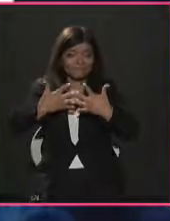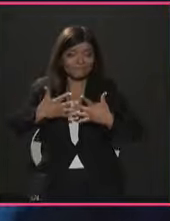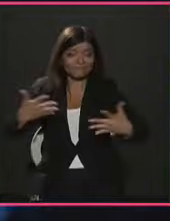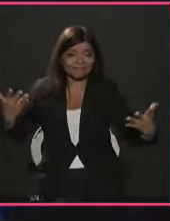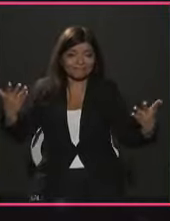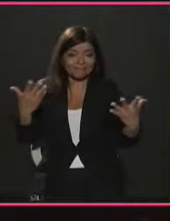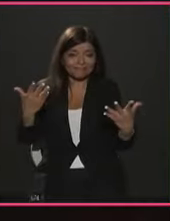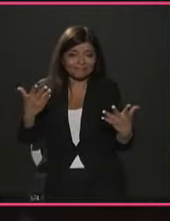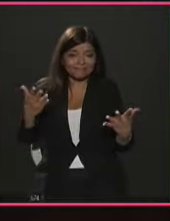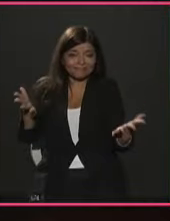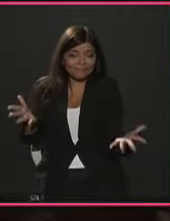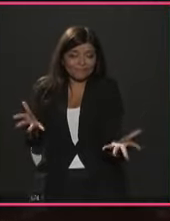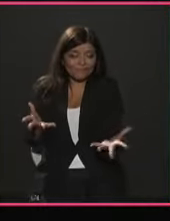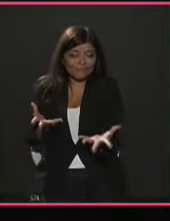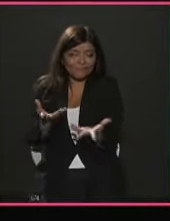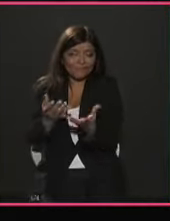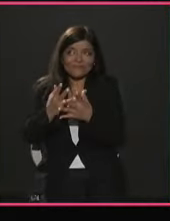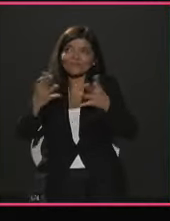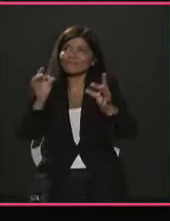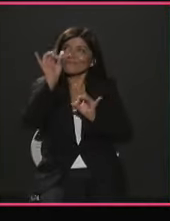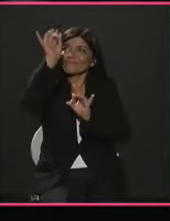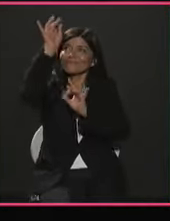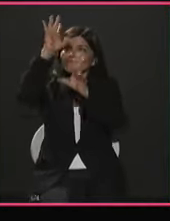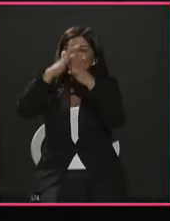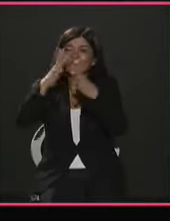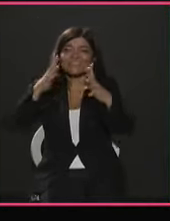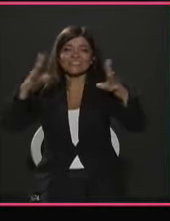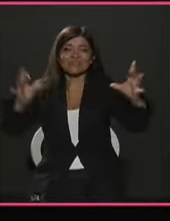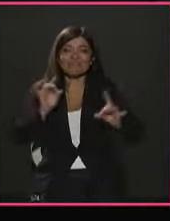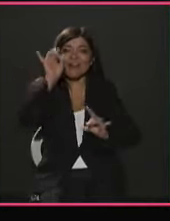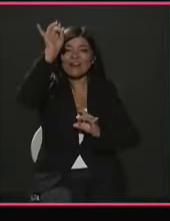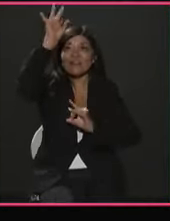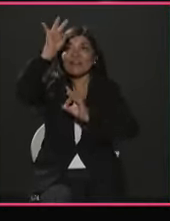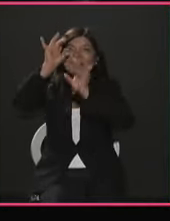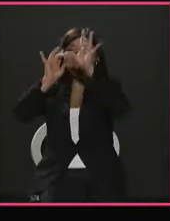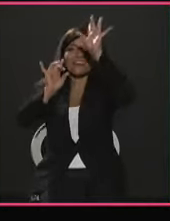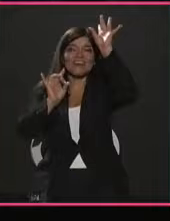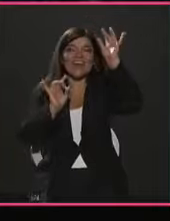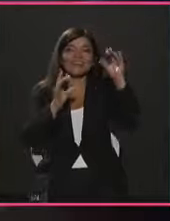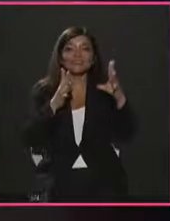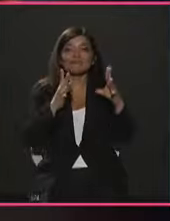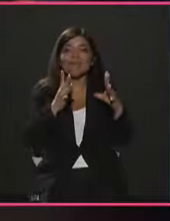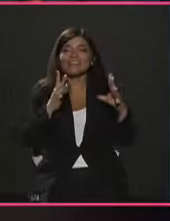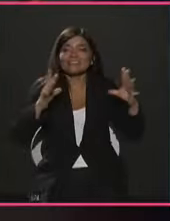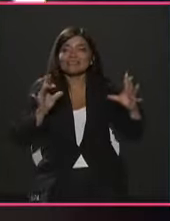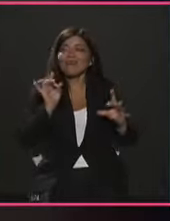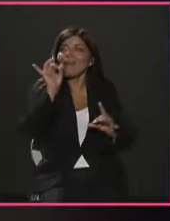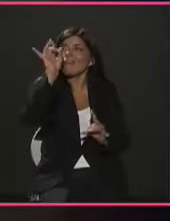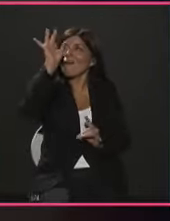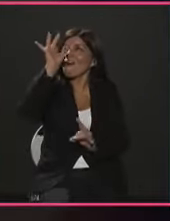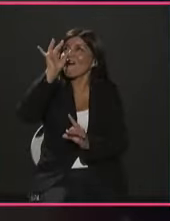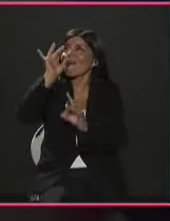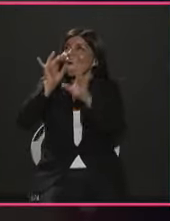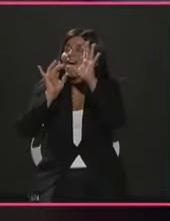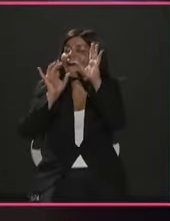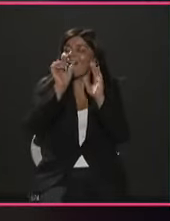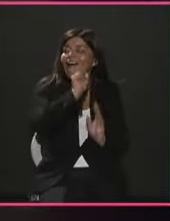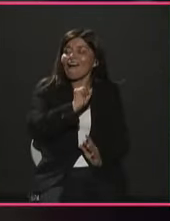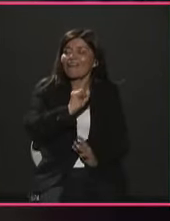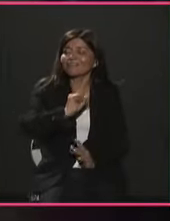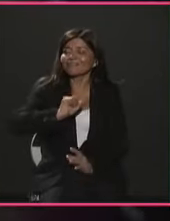como una s super Noa Noa super super no Noa super super